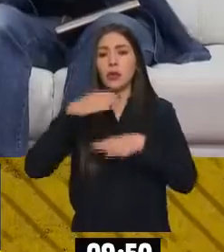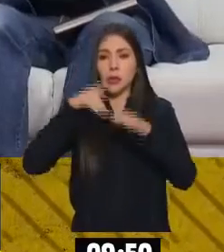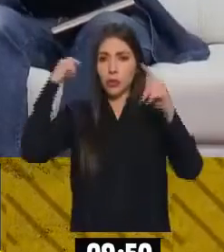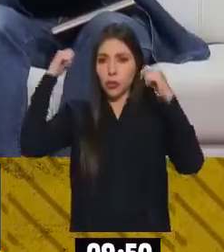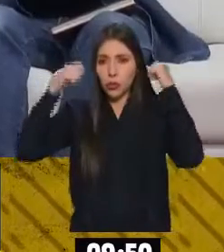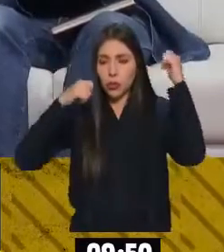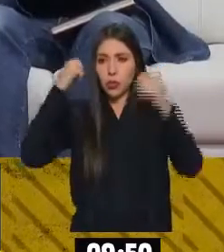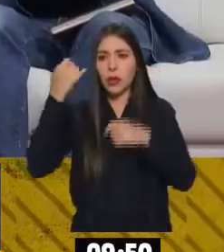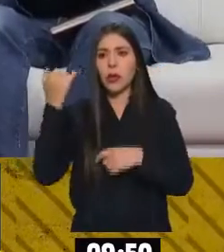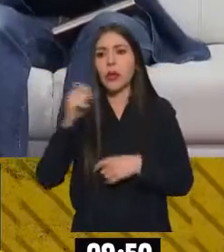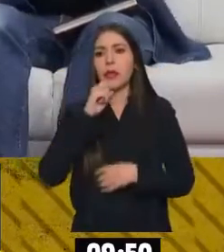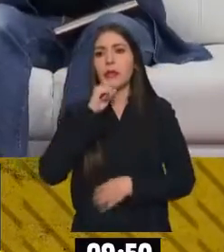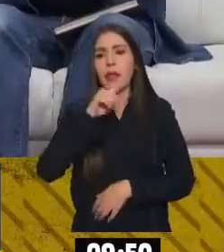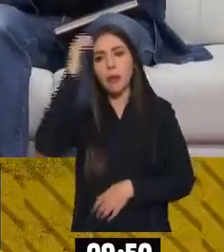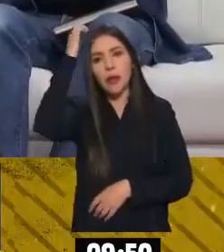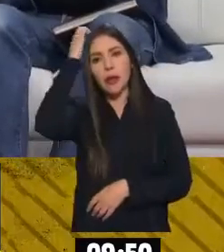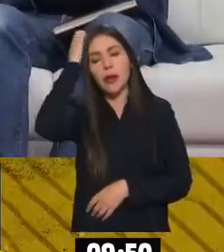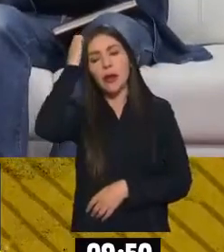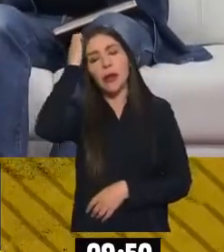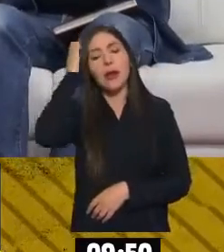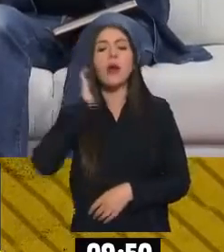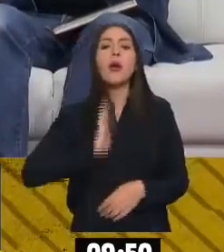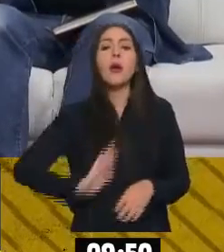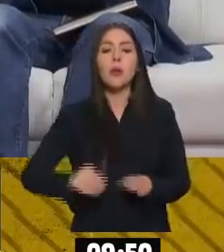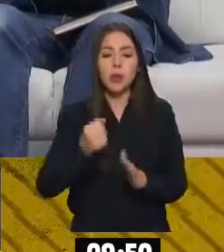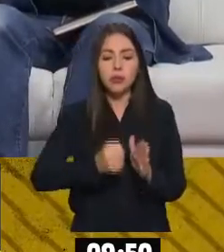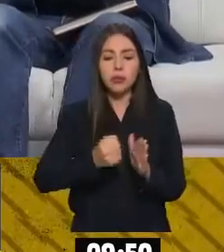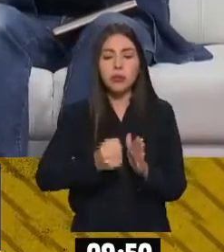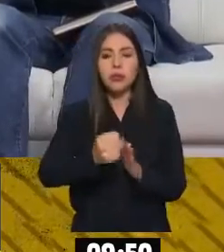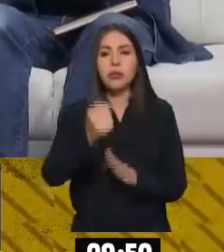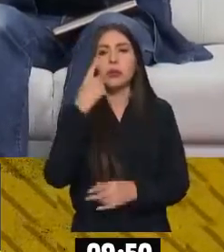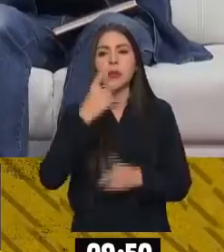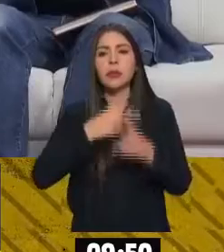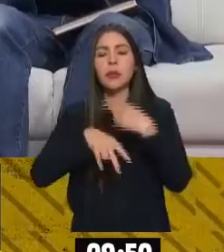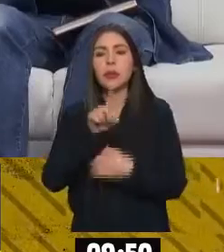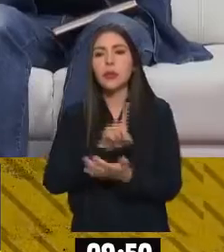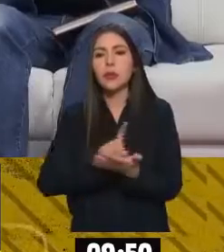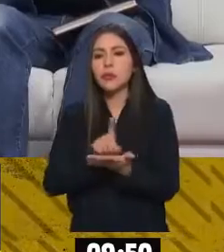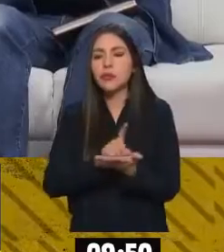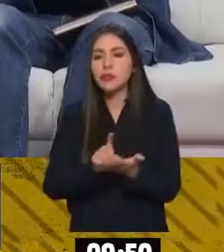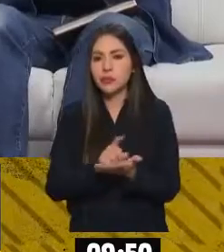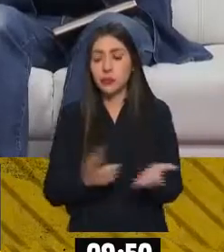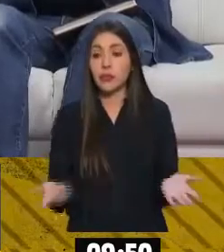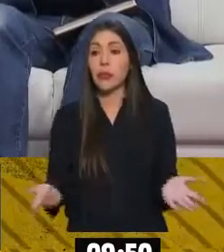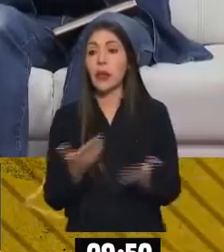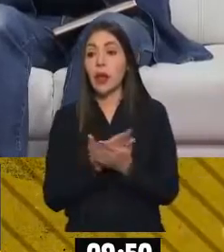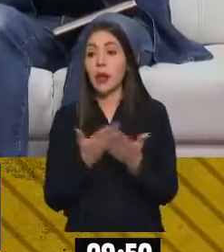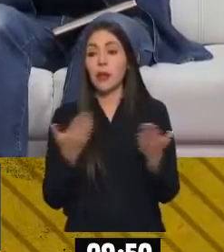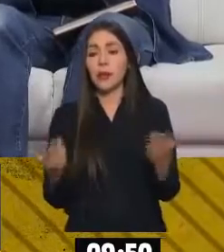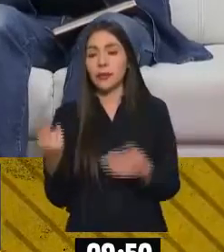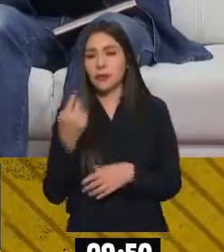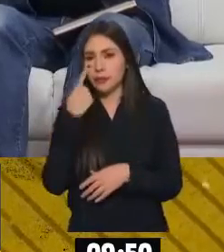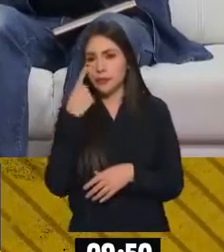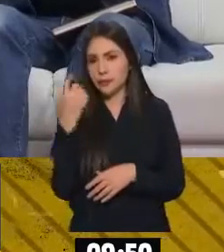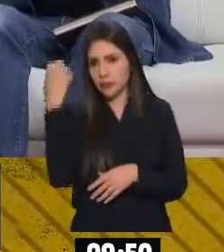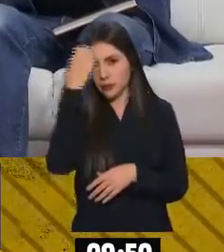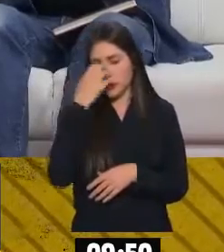del cultivo de enervantes. Sí. Esto ocurre, ¿no? Ahora, ¿qué hay que hacer una diferencia? Una realidad